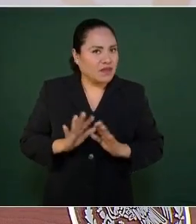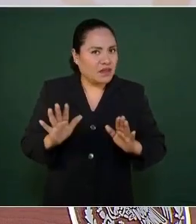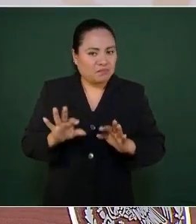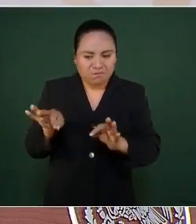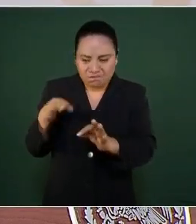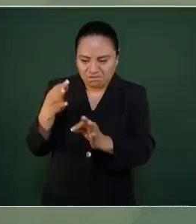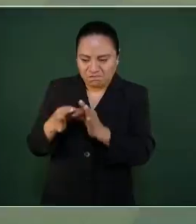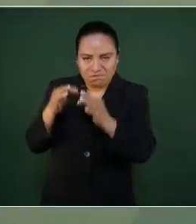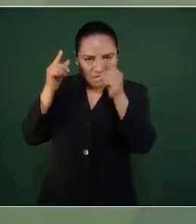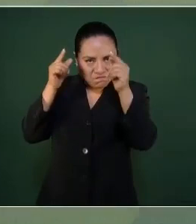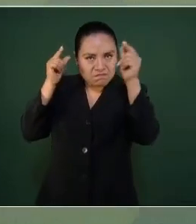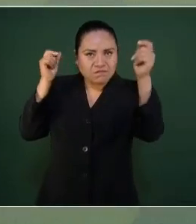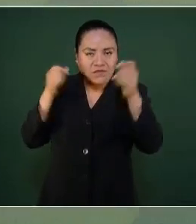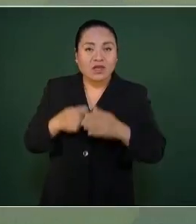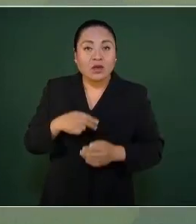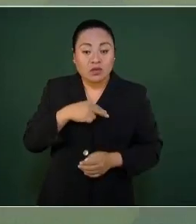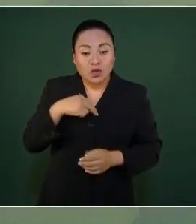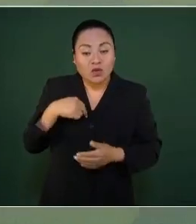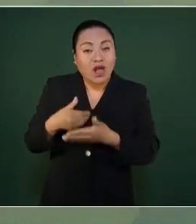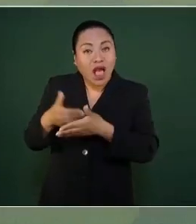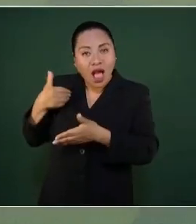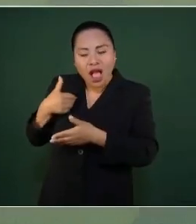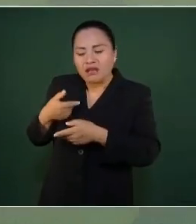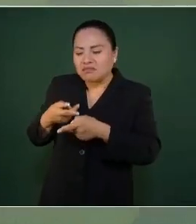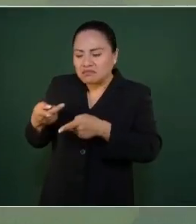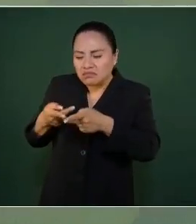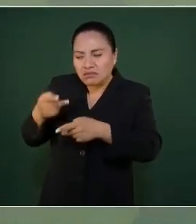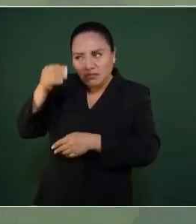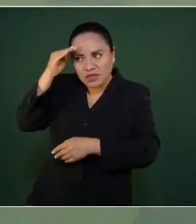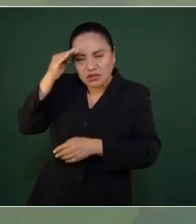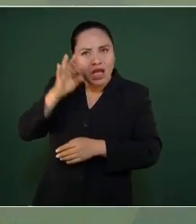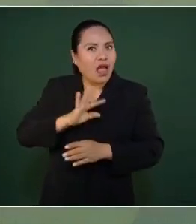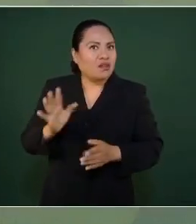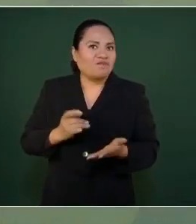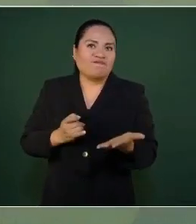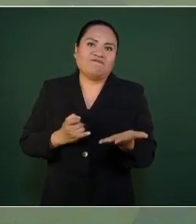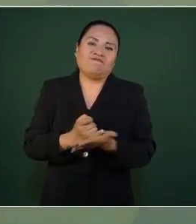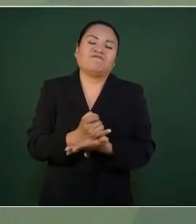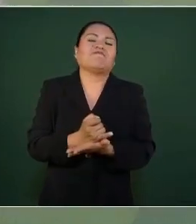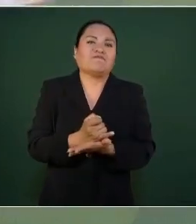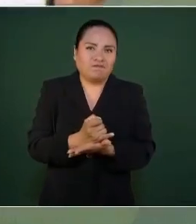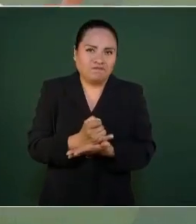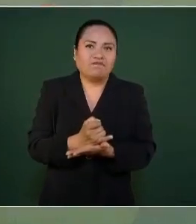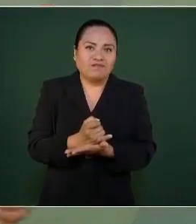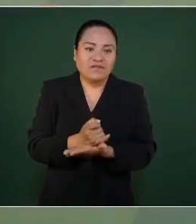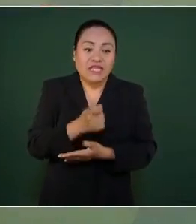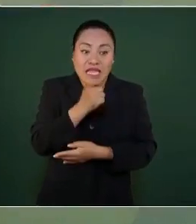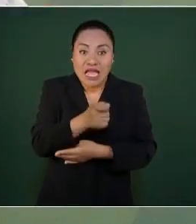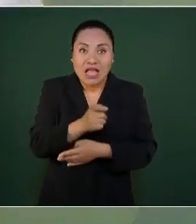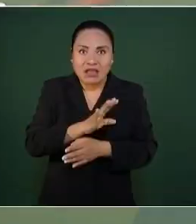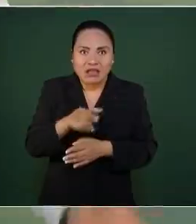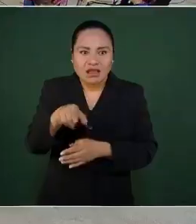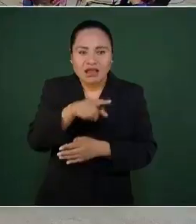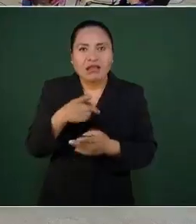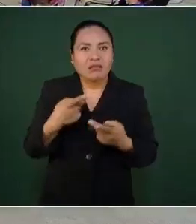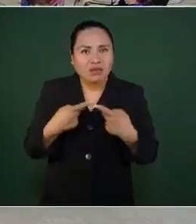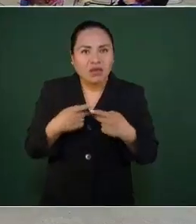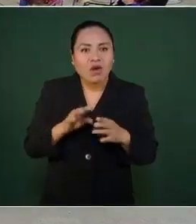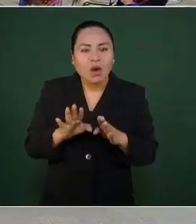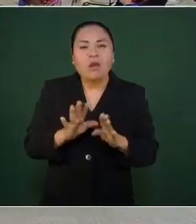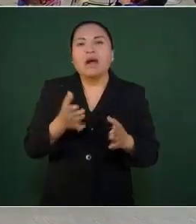de ese plan que decidimos, y eso nos ayuda. Pero de todas